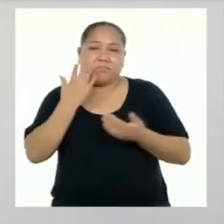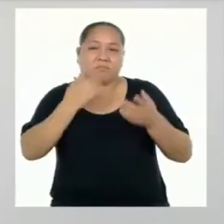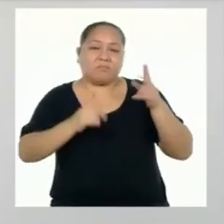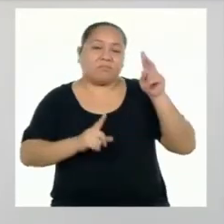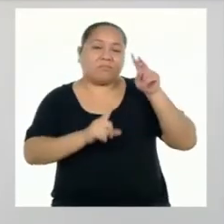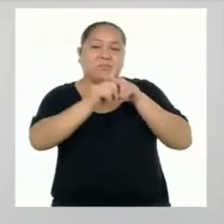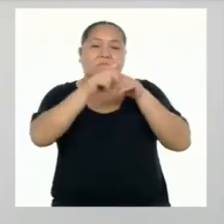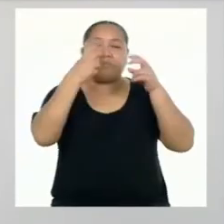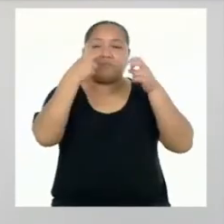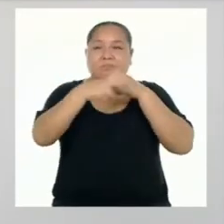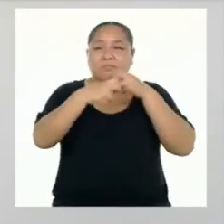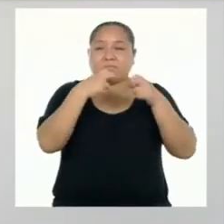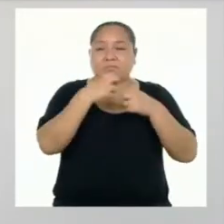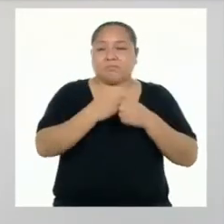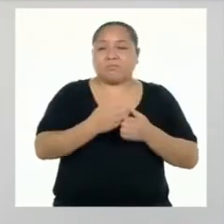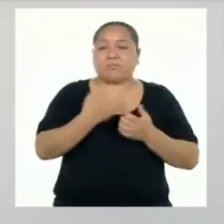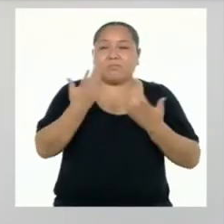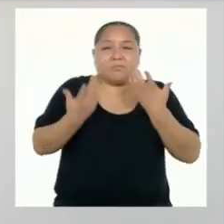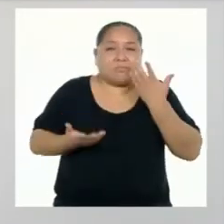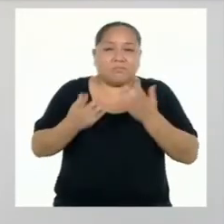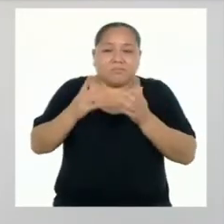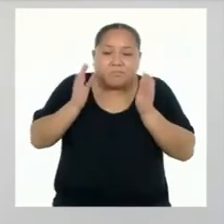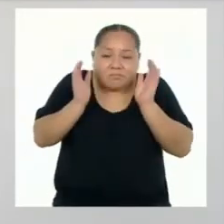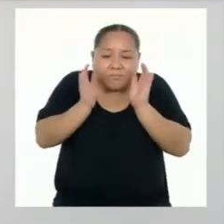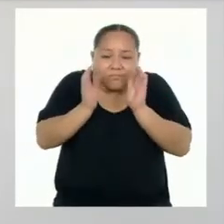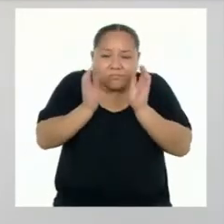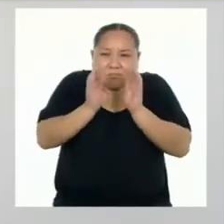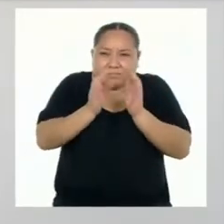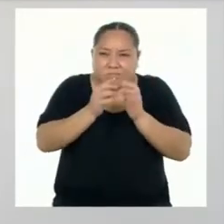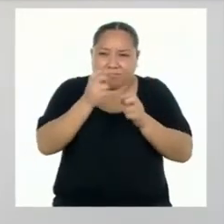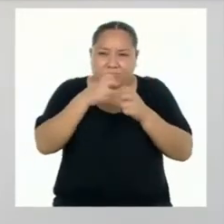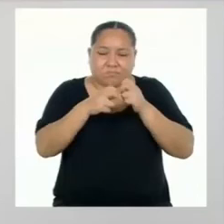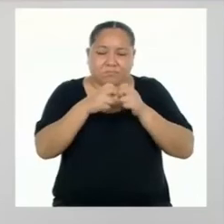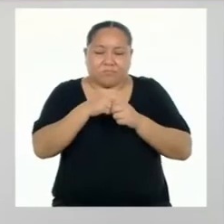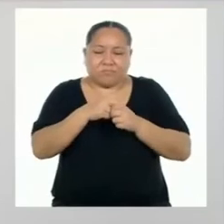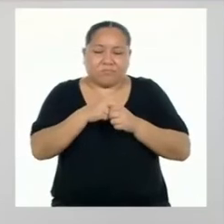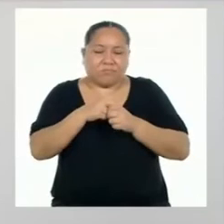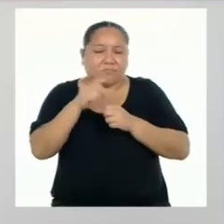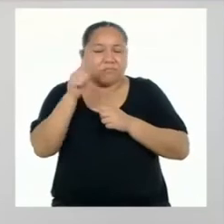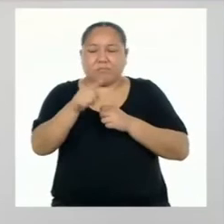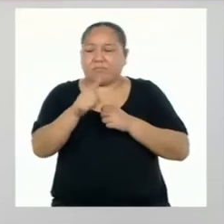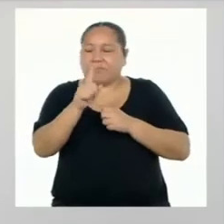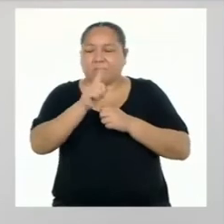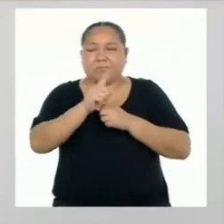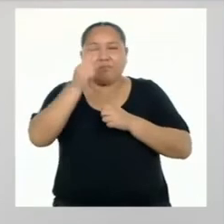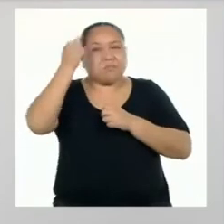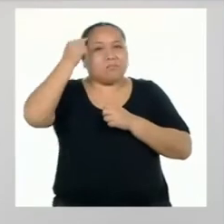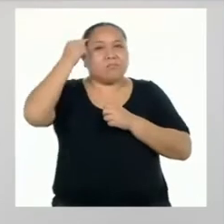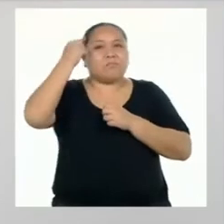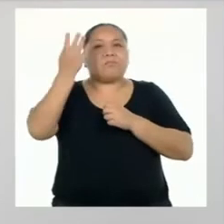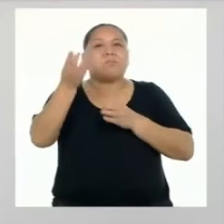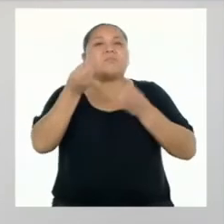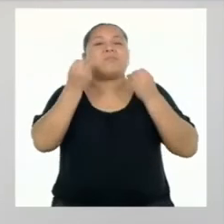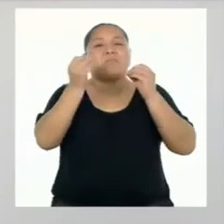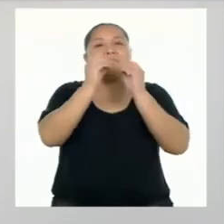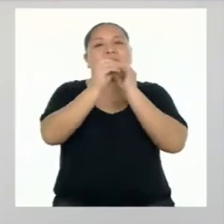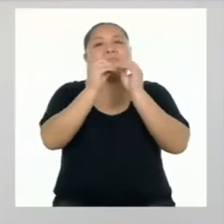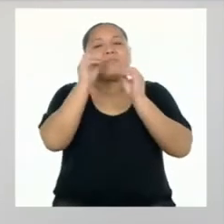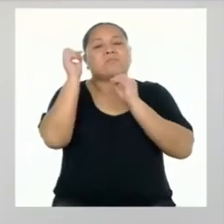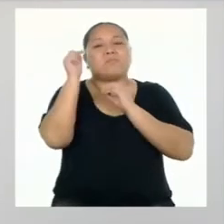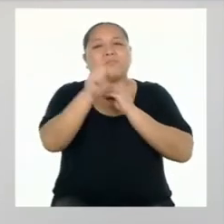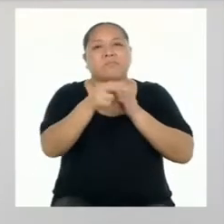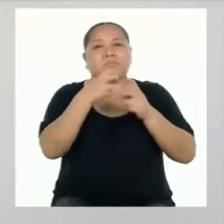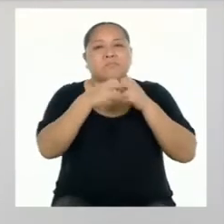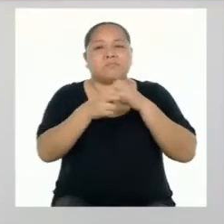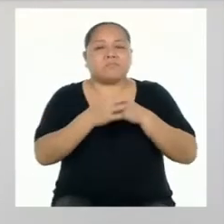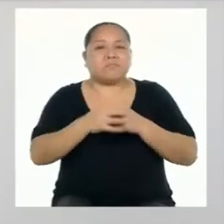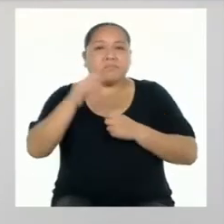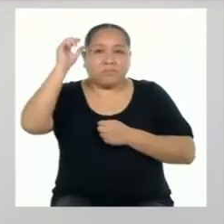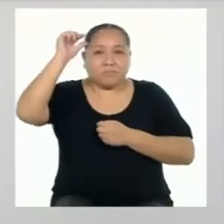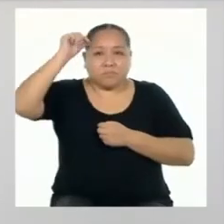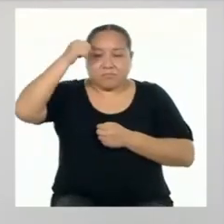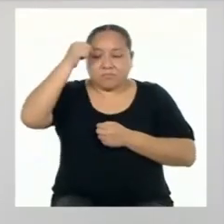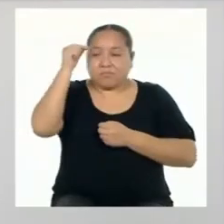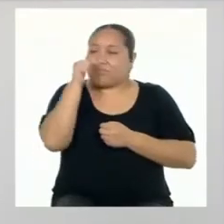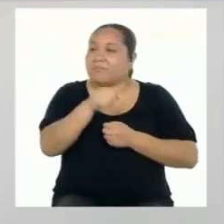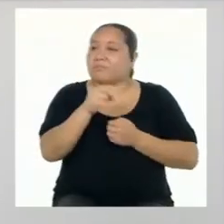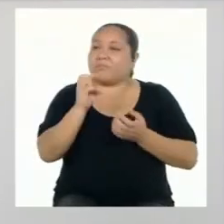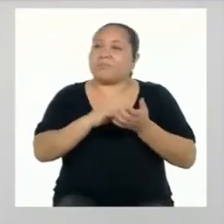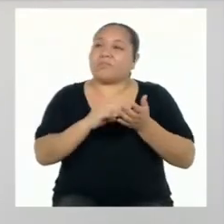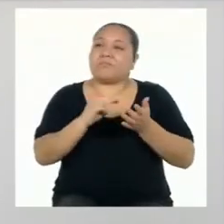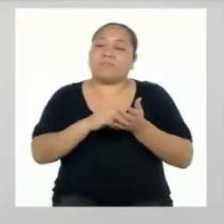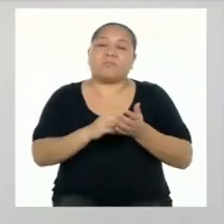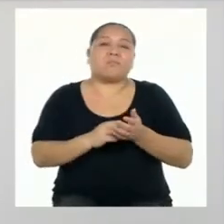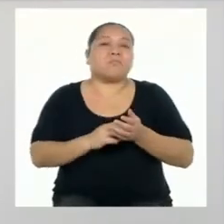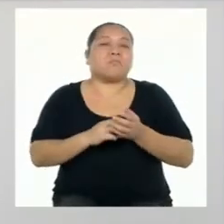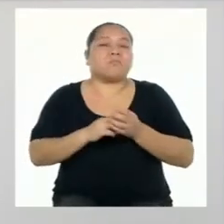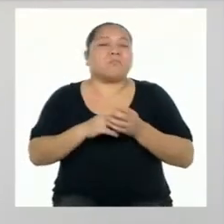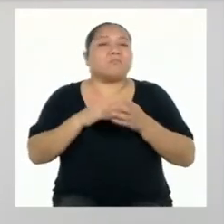conflicto, por más pequeñas que sean, y que piensen en cómo lograron solucionarlas. Recuerden sobre todo